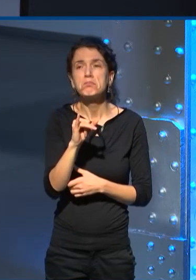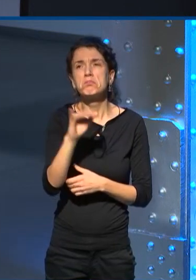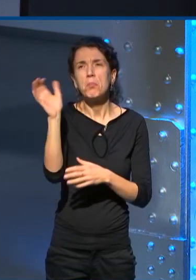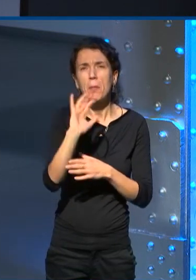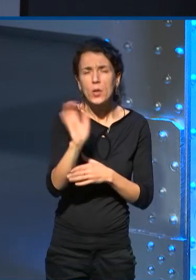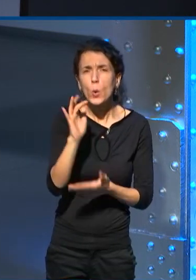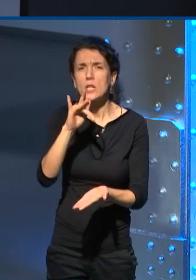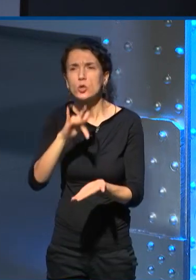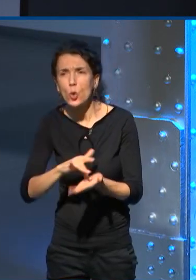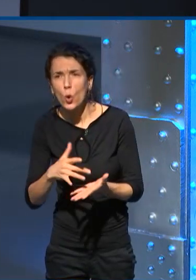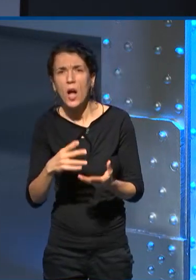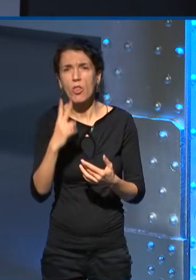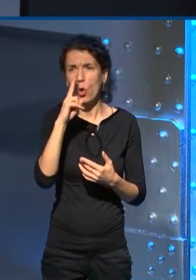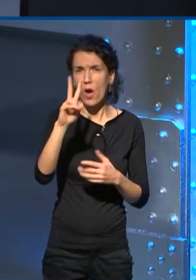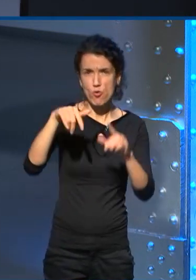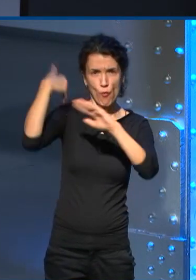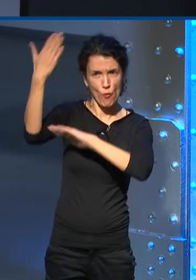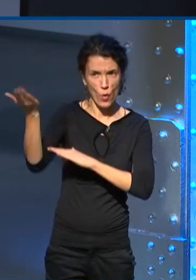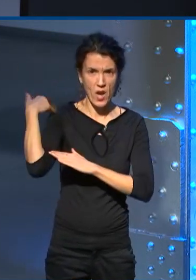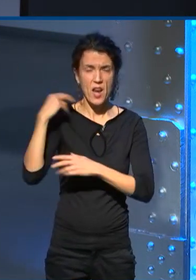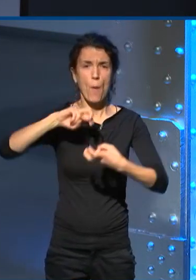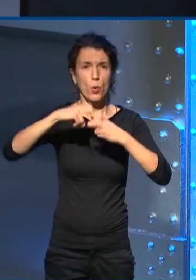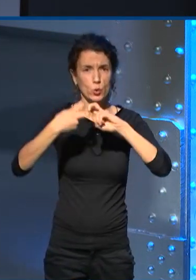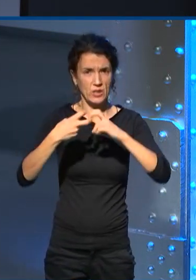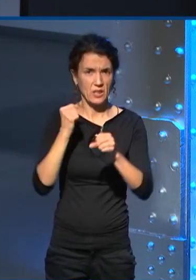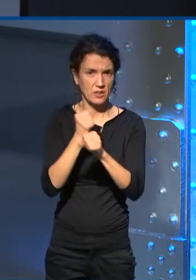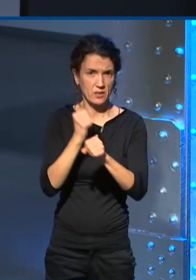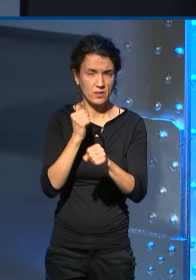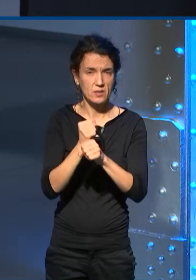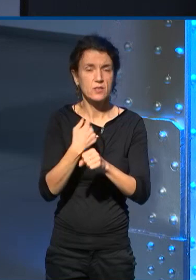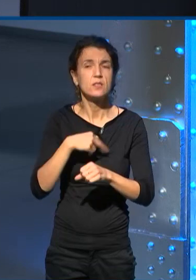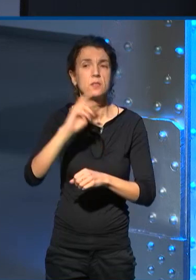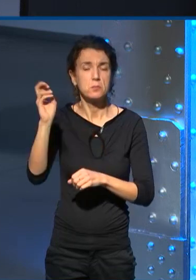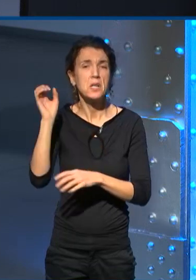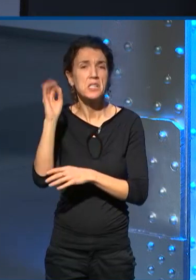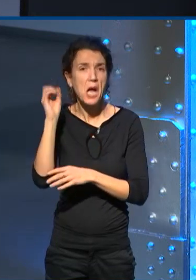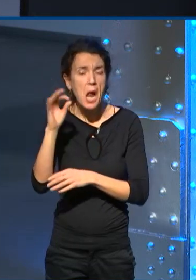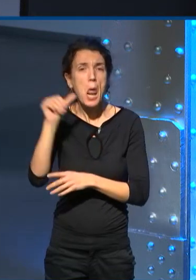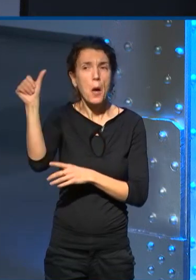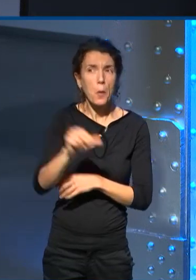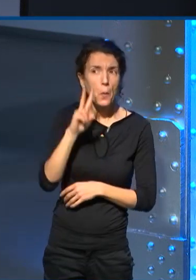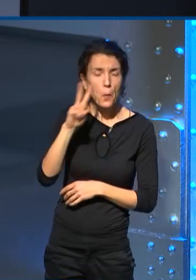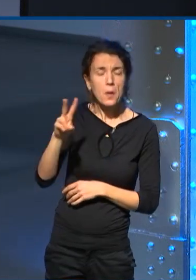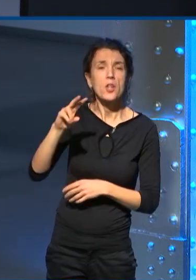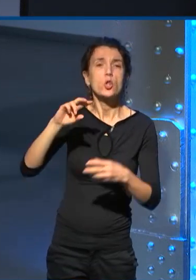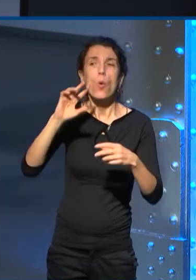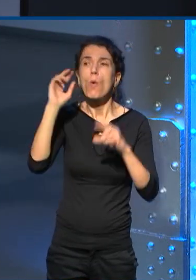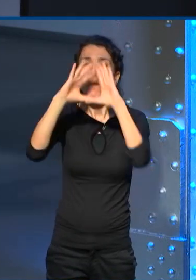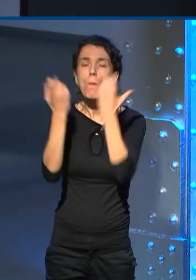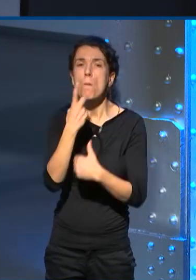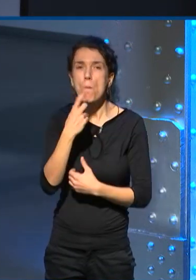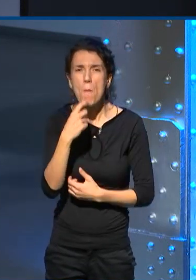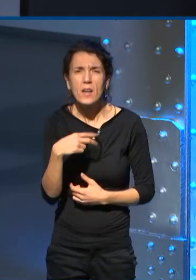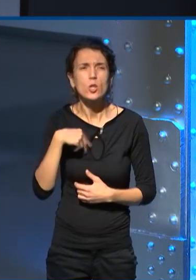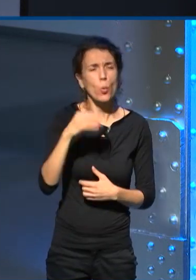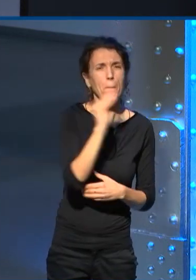me tocó estar unos años fuera en Bruselas y di 2 o 3 veces una charla sobre Marte, porque la gente cuando se ve esta película me pedía, oye, ¿tú